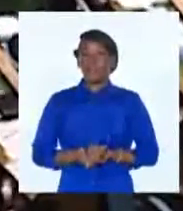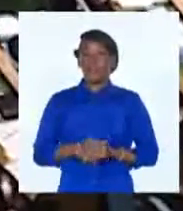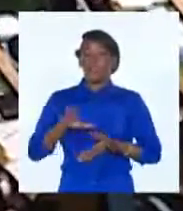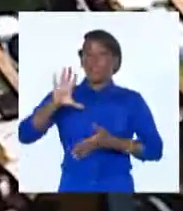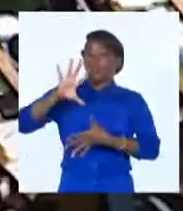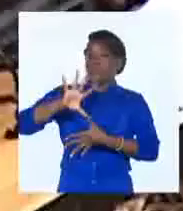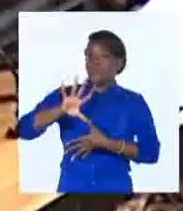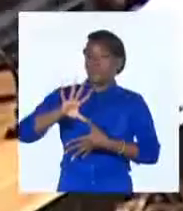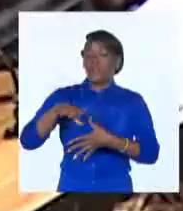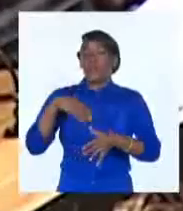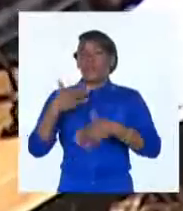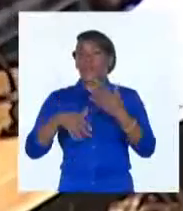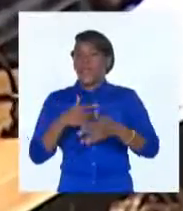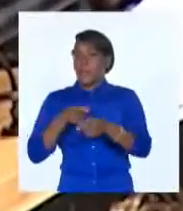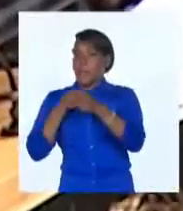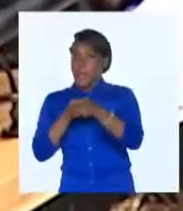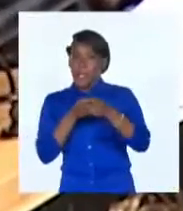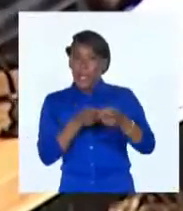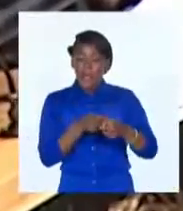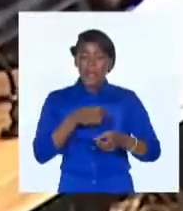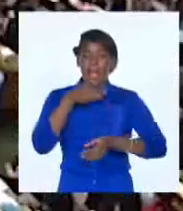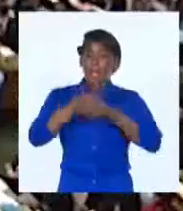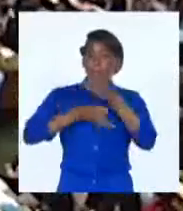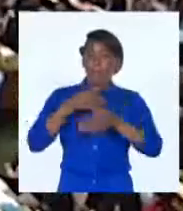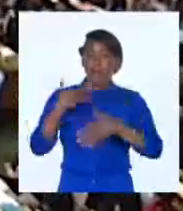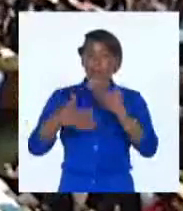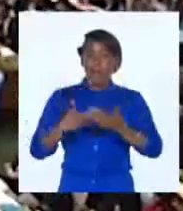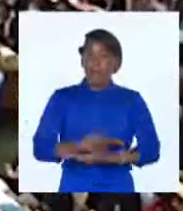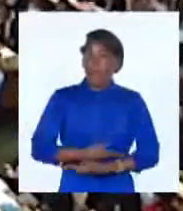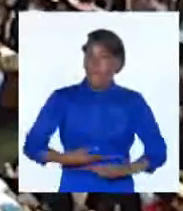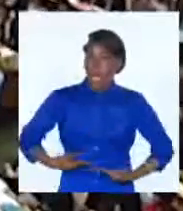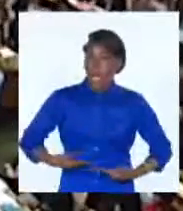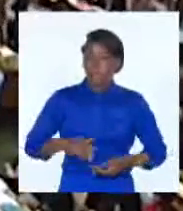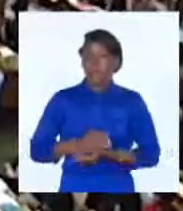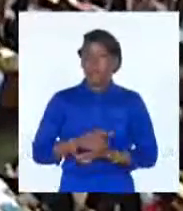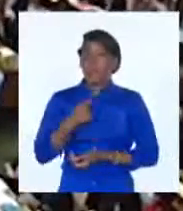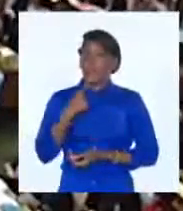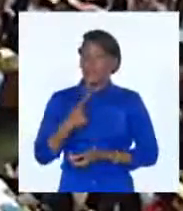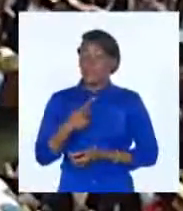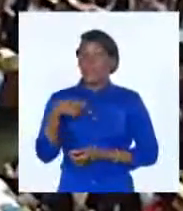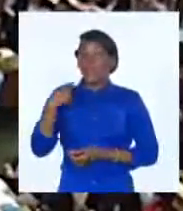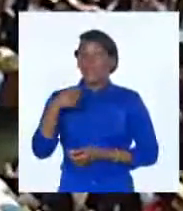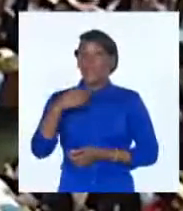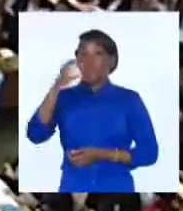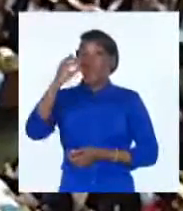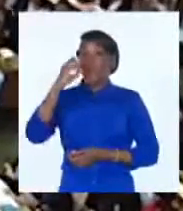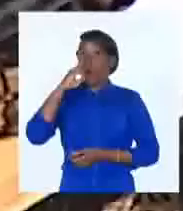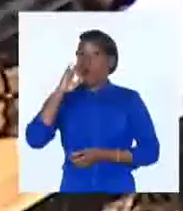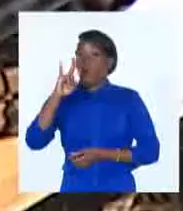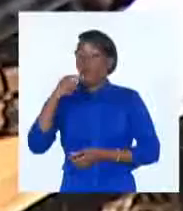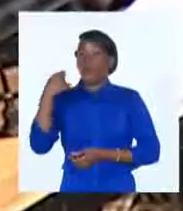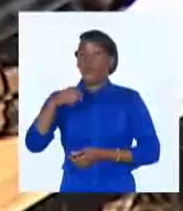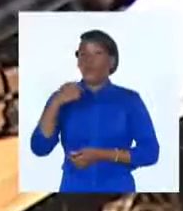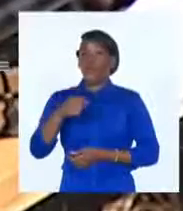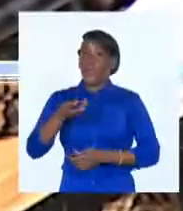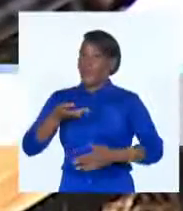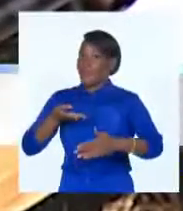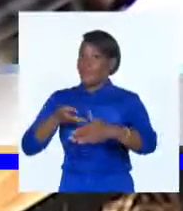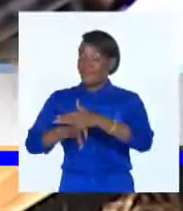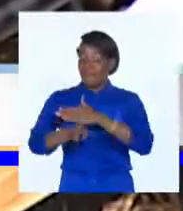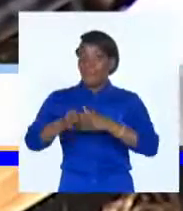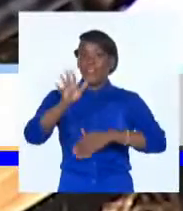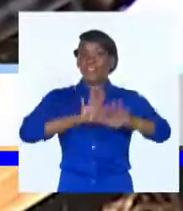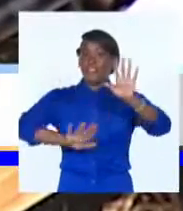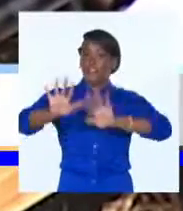y planteó la imperiosa necesidad de refundar la ONU para salvar el planeta. Cualquiera comprende que